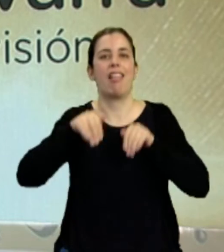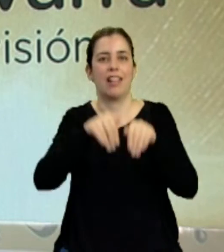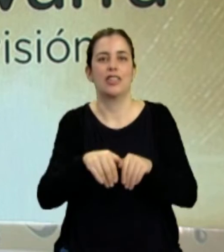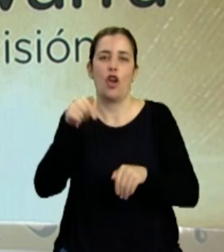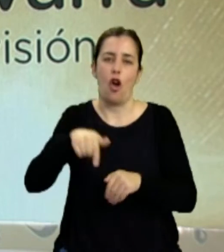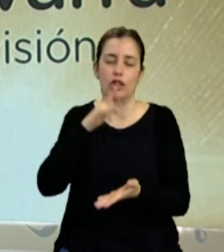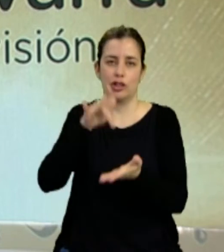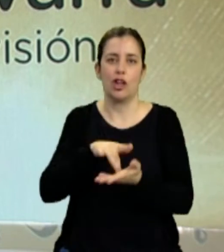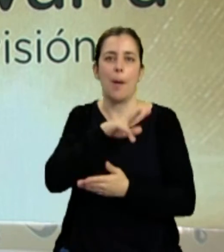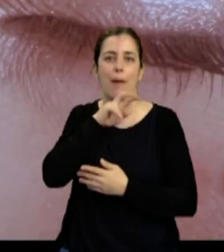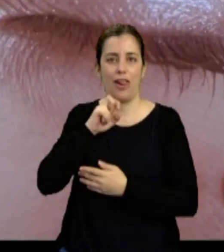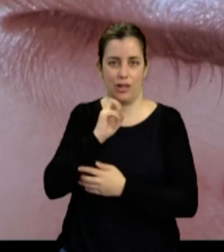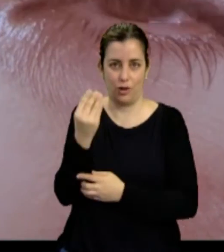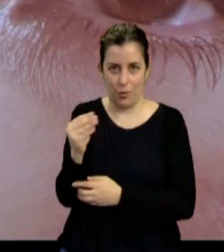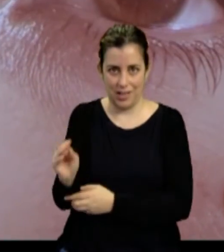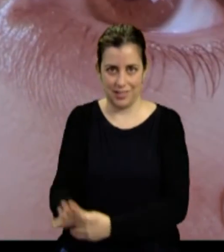valores jóvenes.